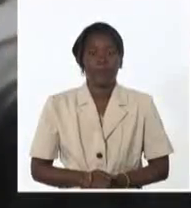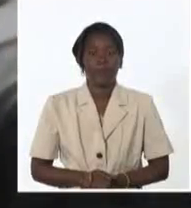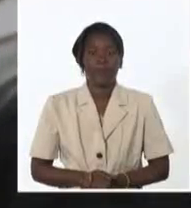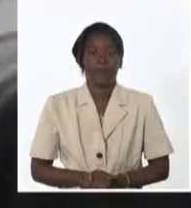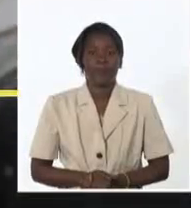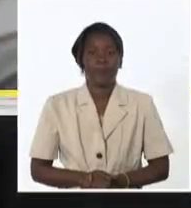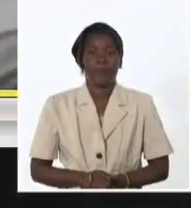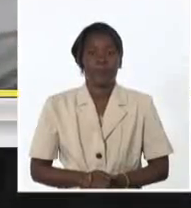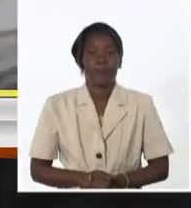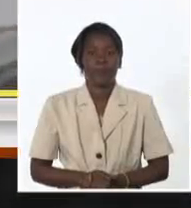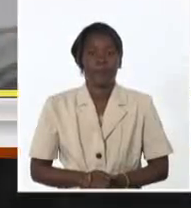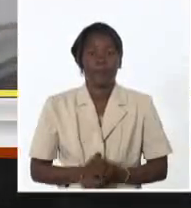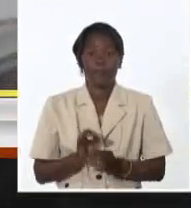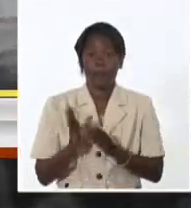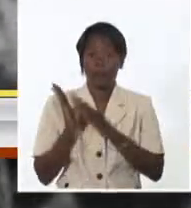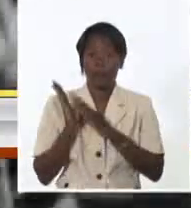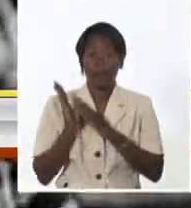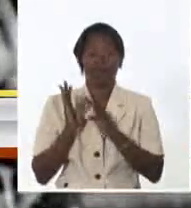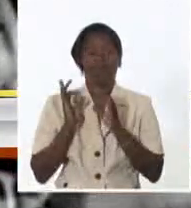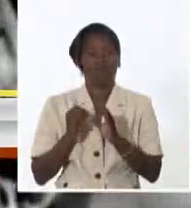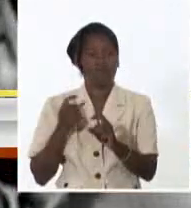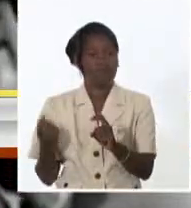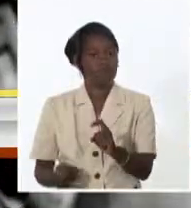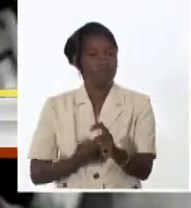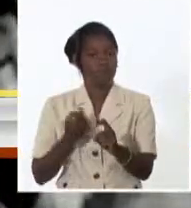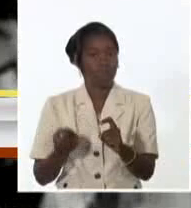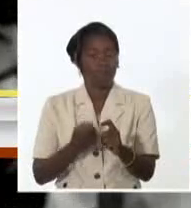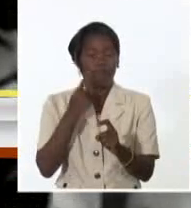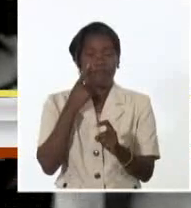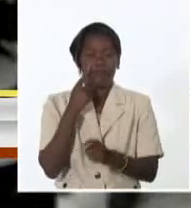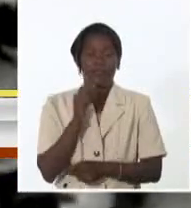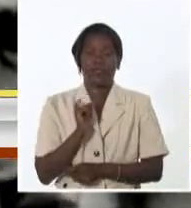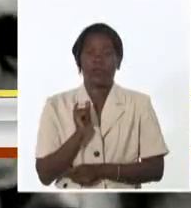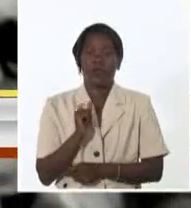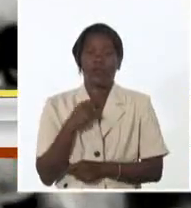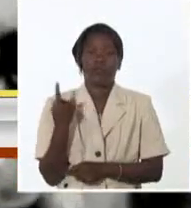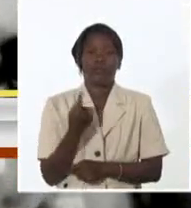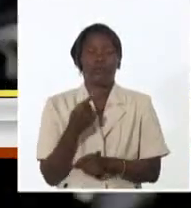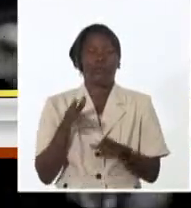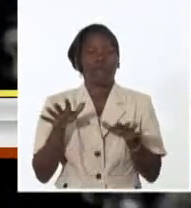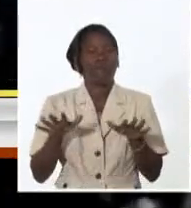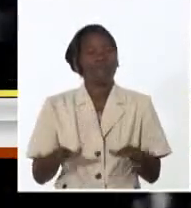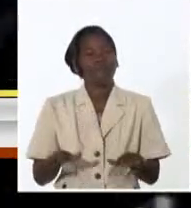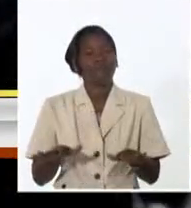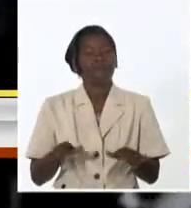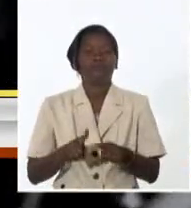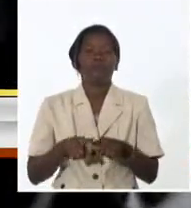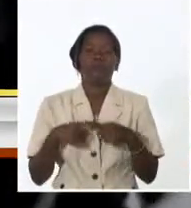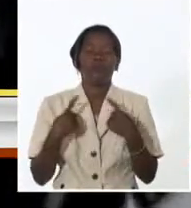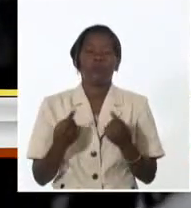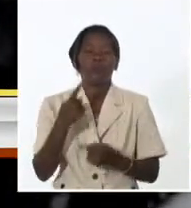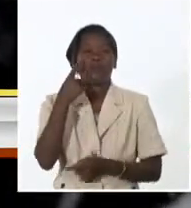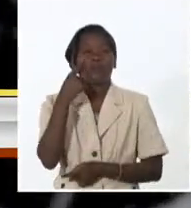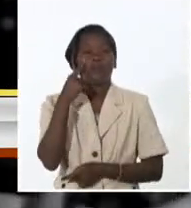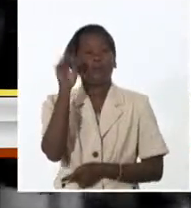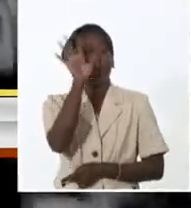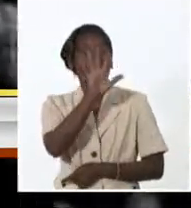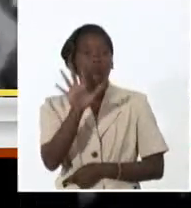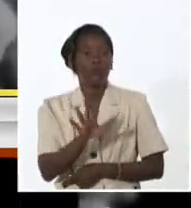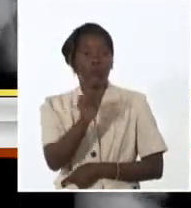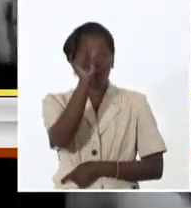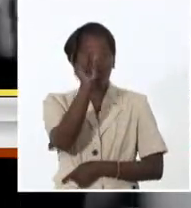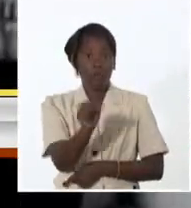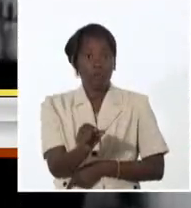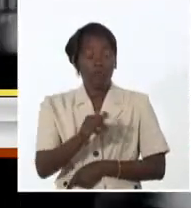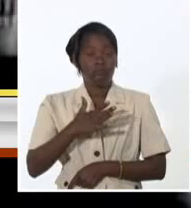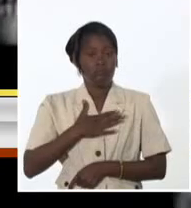En verdad parece que se ha detenido el tiempo, y es que la firmeza de sus ideas y el aliento incansable, en donde también encontró fuerzas